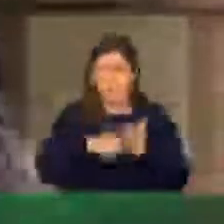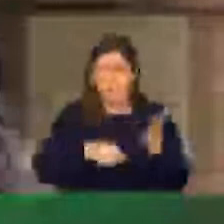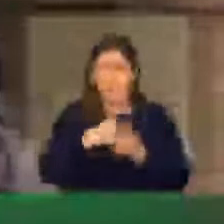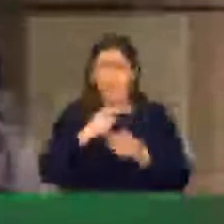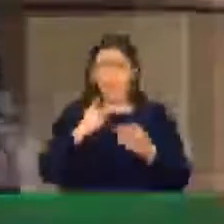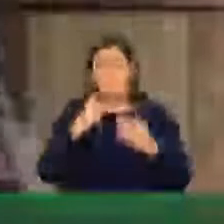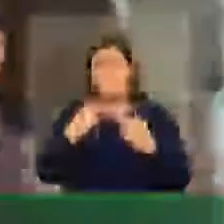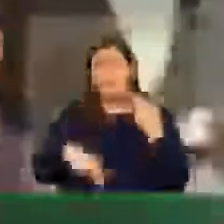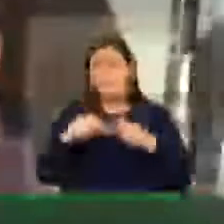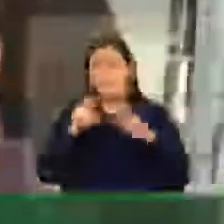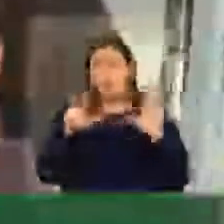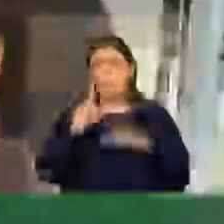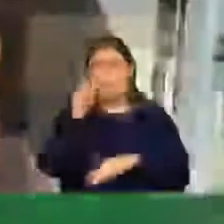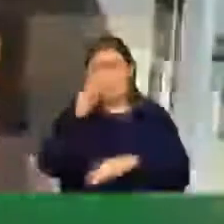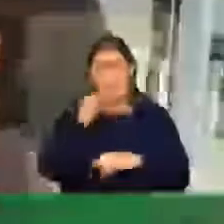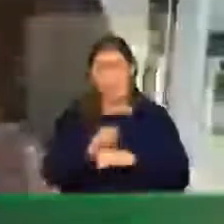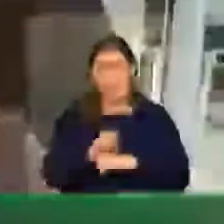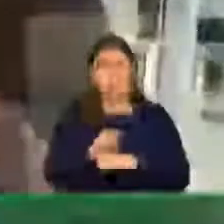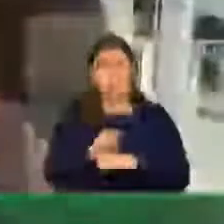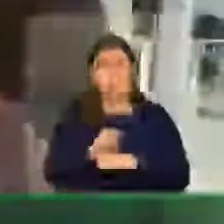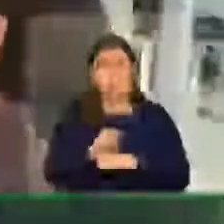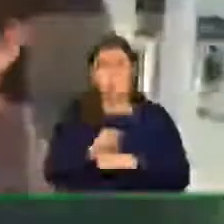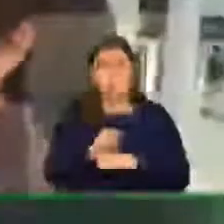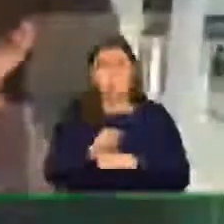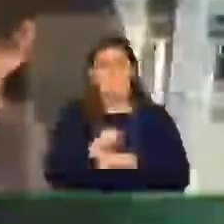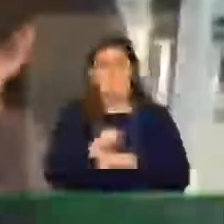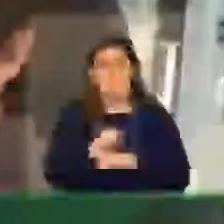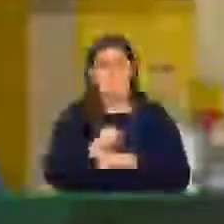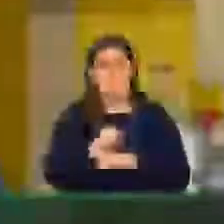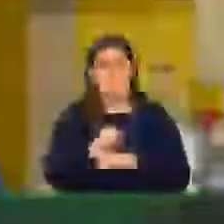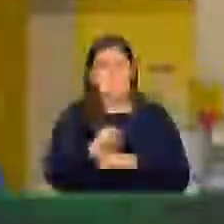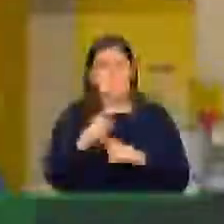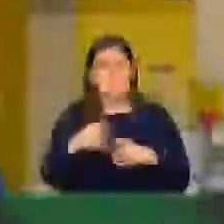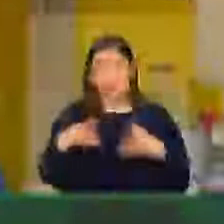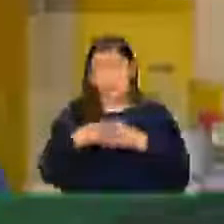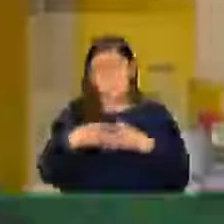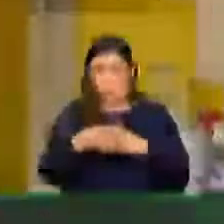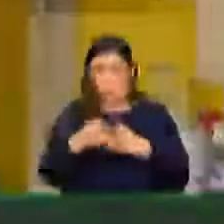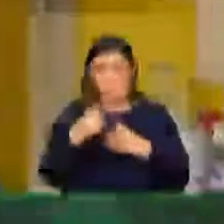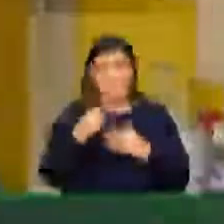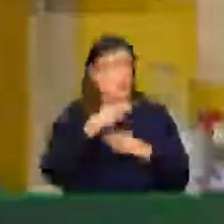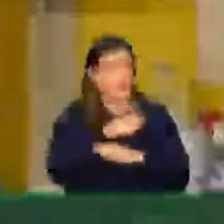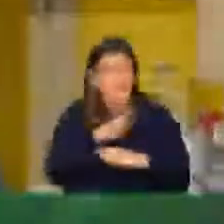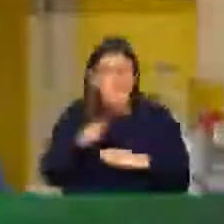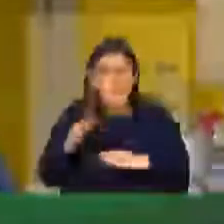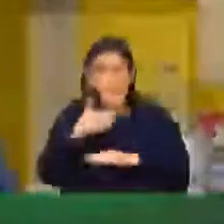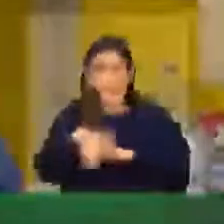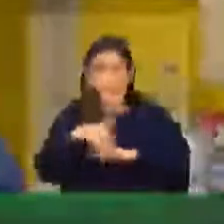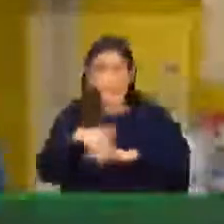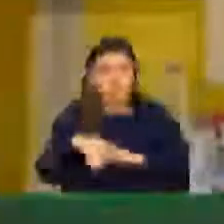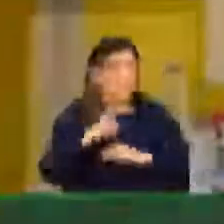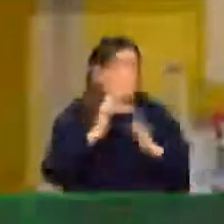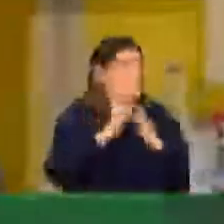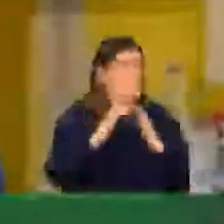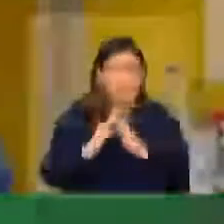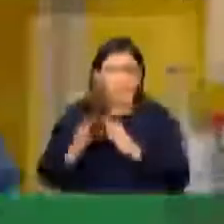las firmas. Se van a activar, digamos, los militantes del campo popular a dialogar con la vecina, con el vecino, y a